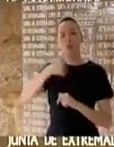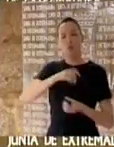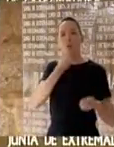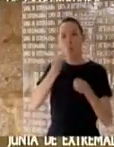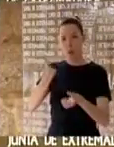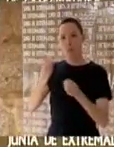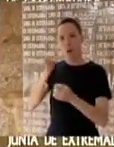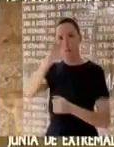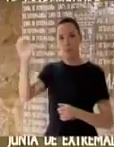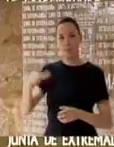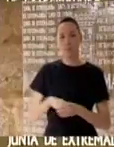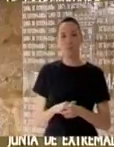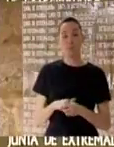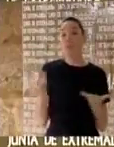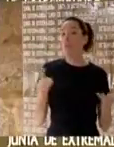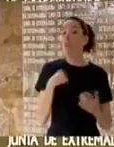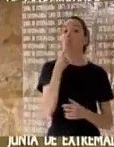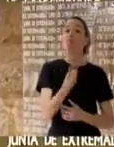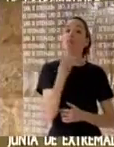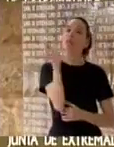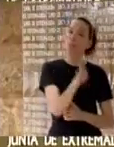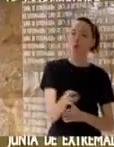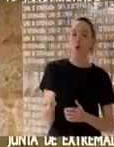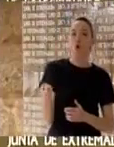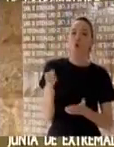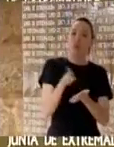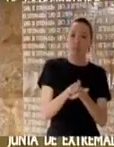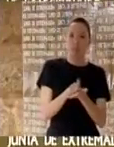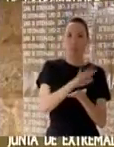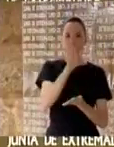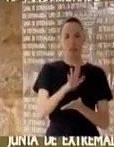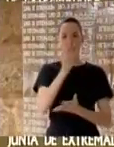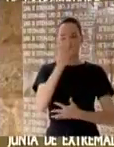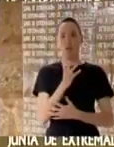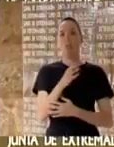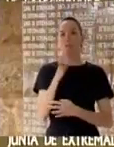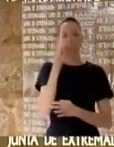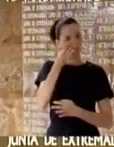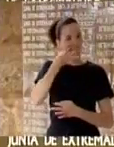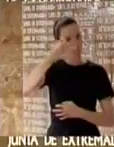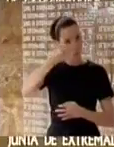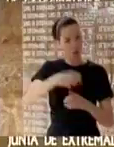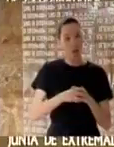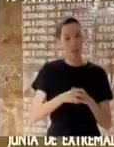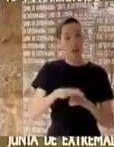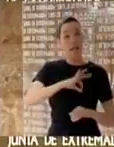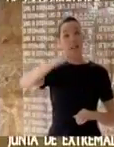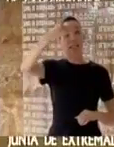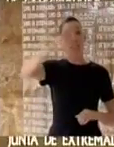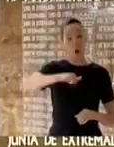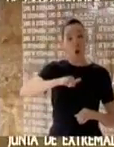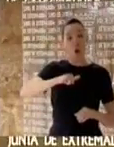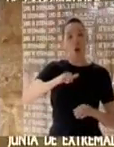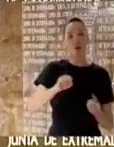una frase que puede ser contundente, pero que es real. Y es que el señor Torra representa al Le